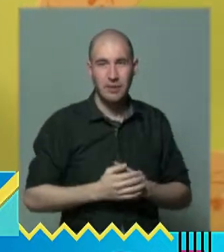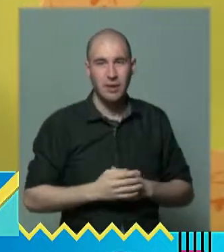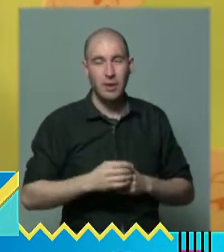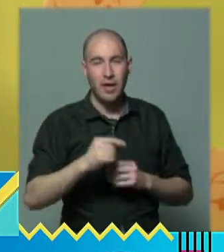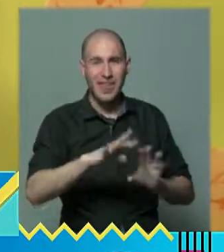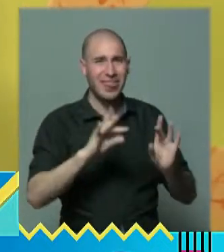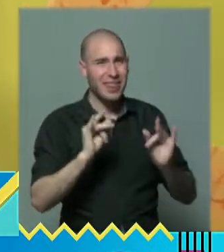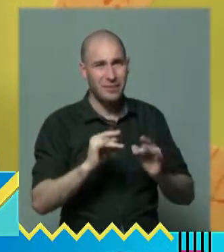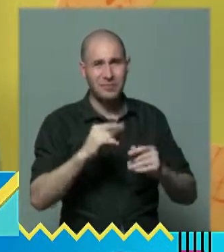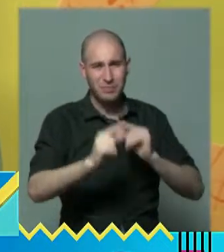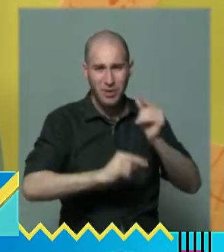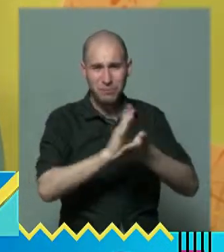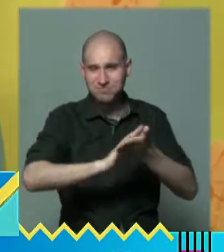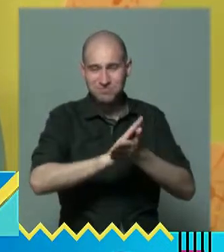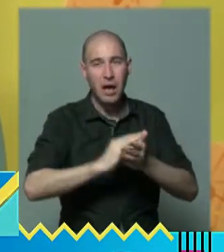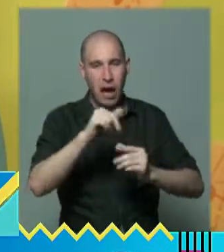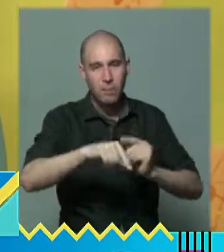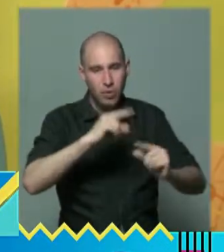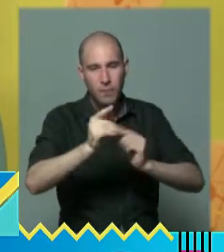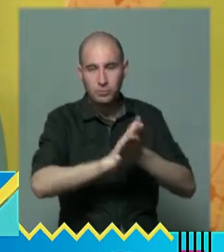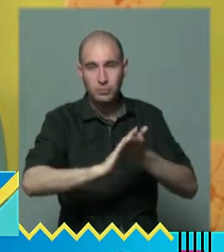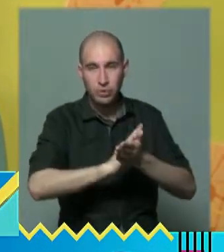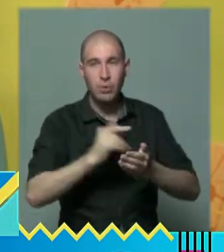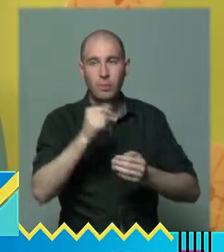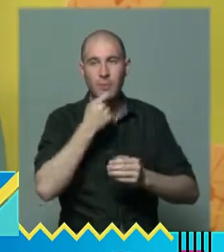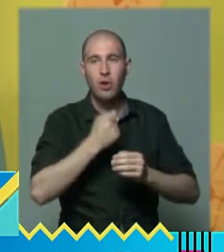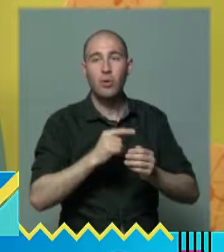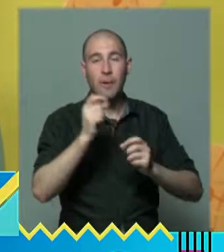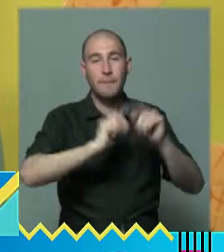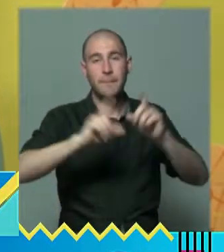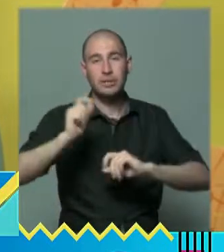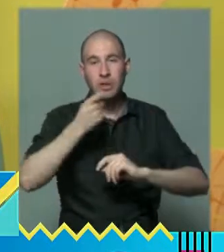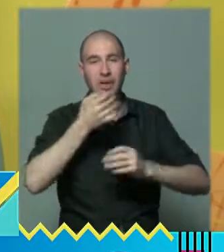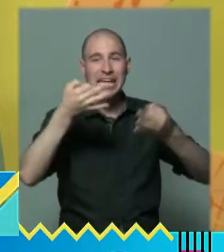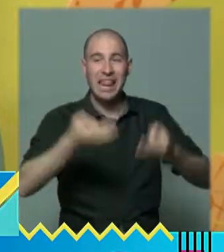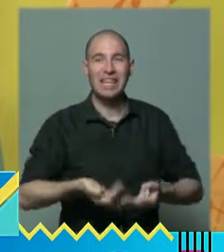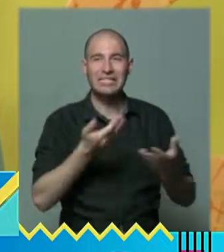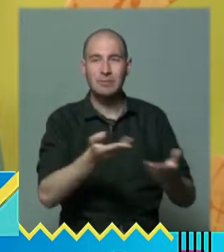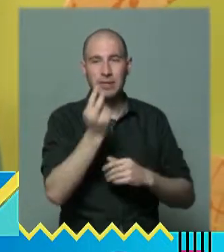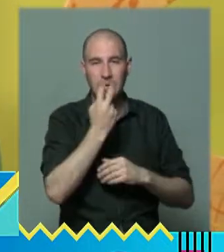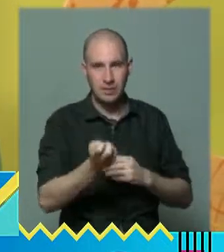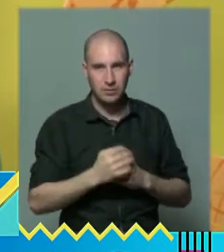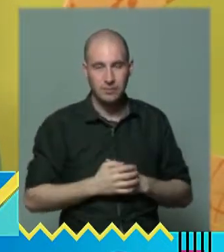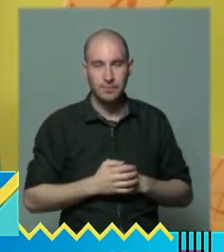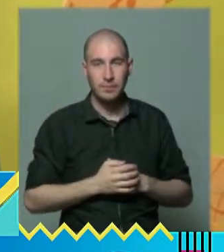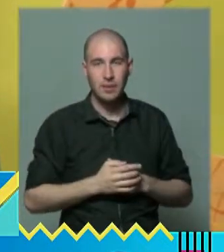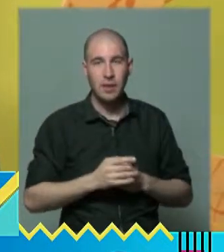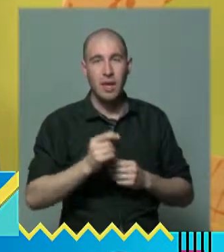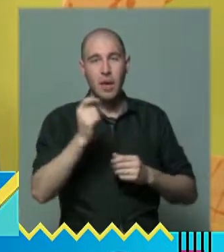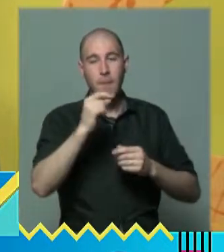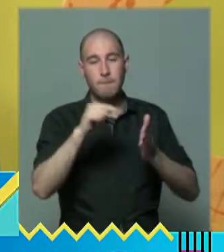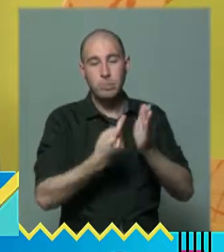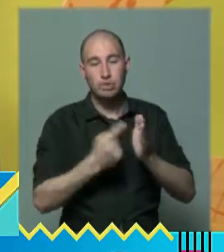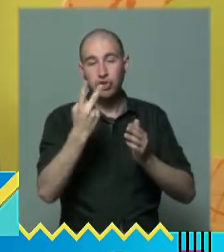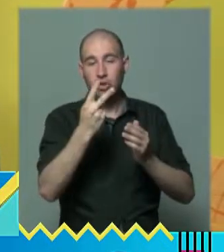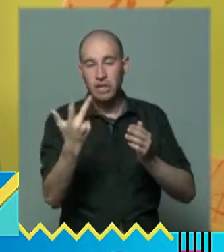muy difícil ir saliendo. Se está saliendo. Yo le puedo pasar los índices de calidad del servicio eléctrico. Hay 2 o 3 variables que me